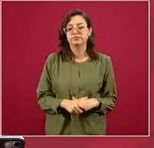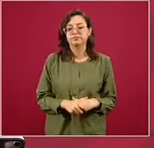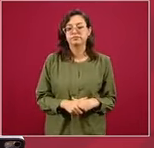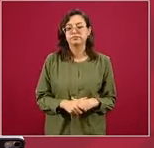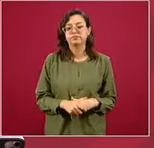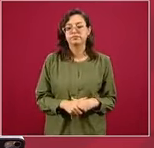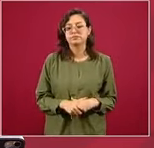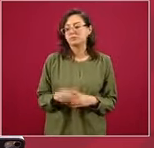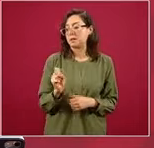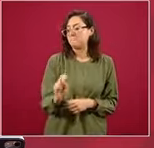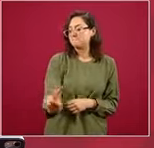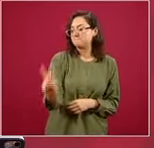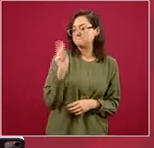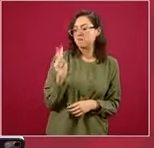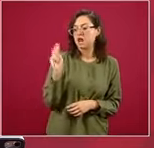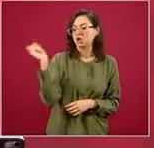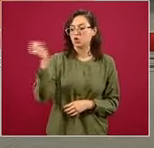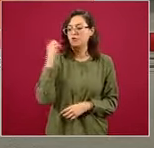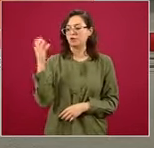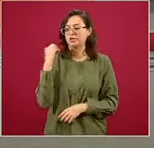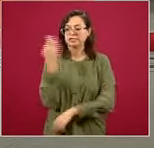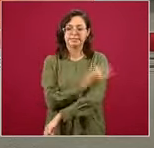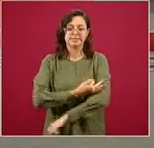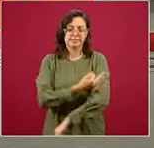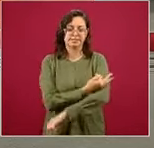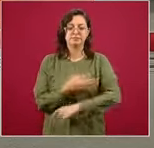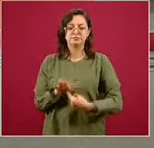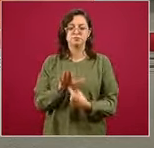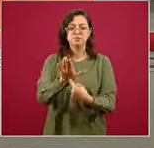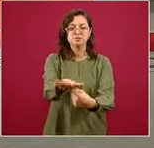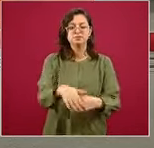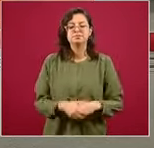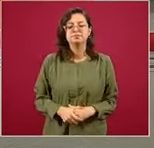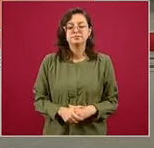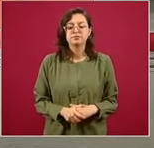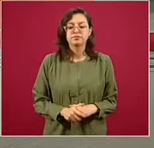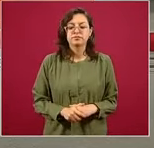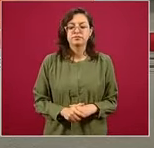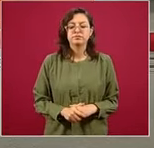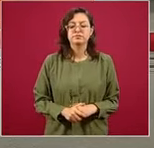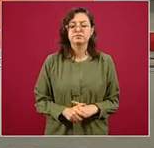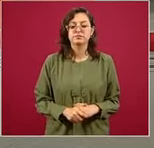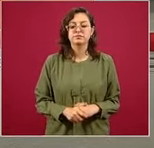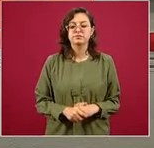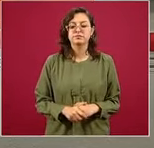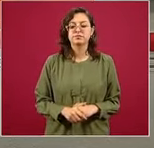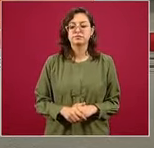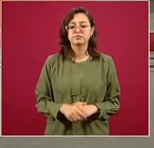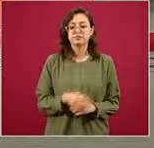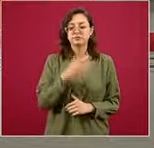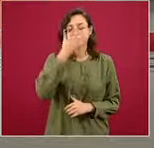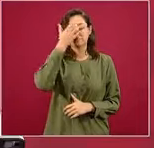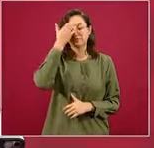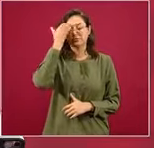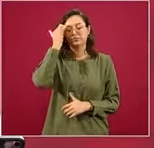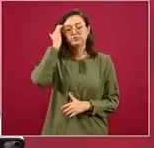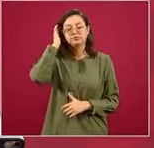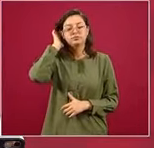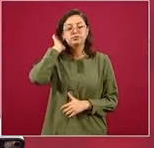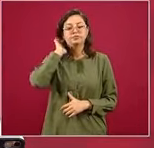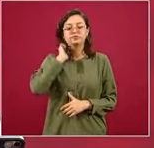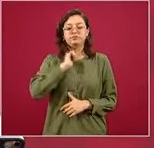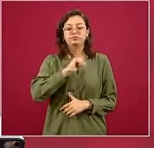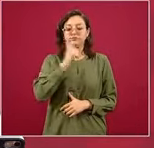este viernes en la conferencia vespertina. Pero antes tomo como referencia lo que me dice